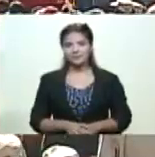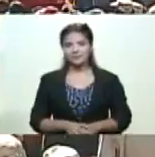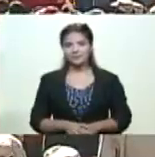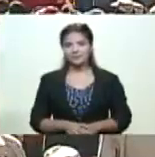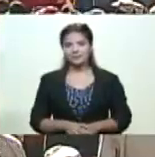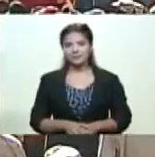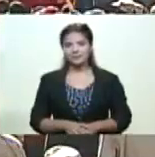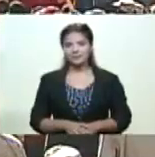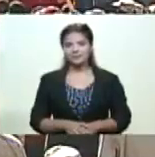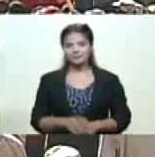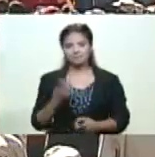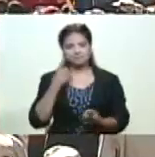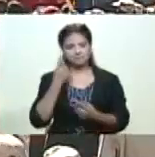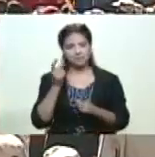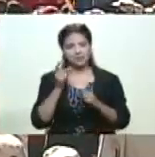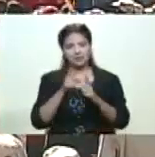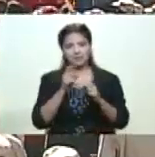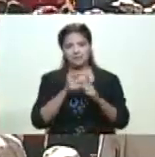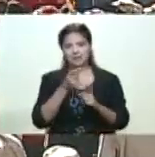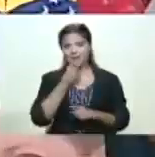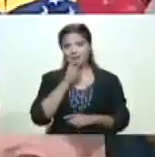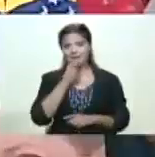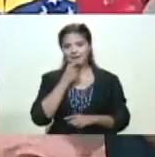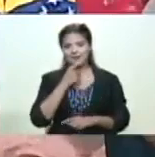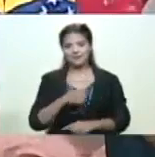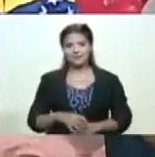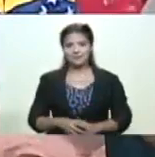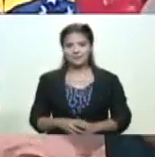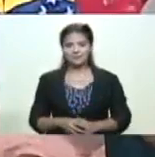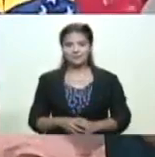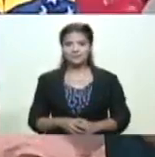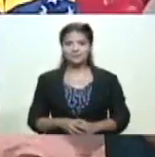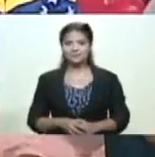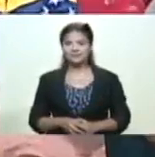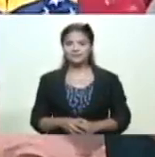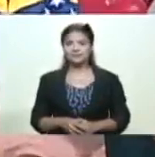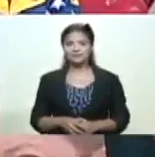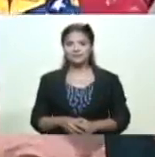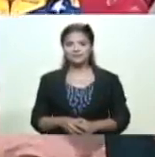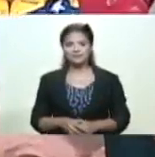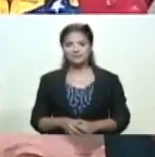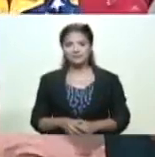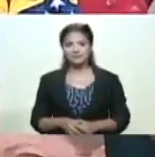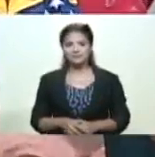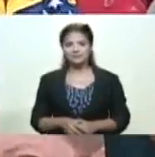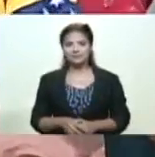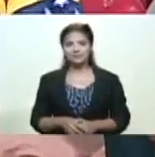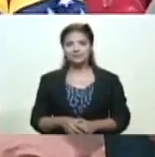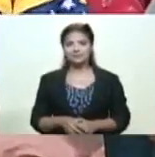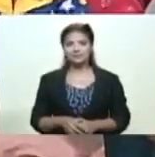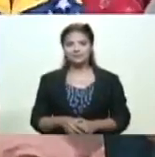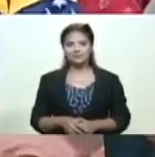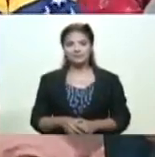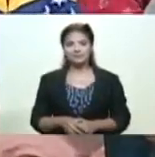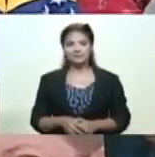Ping, the ping. The moon is the ping. on the